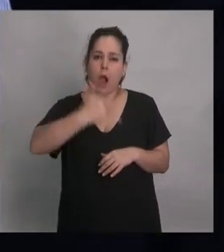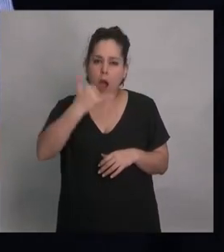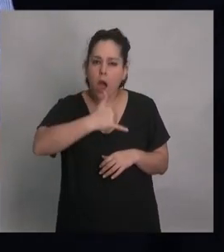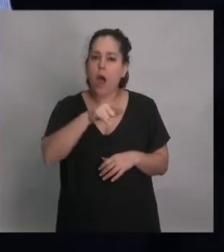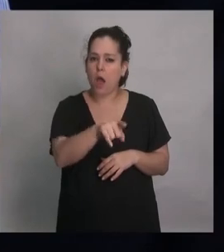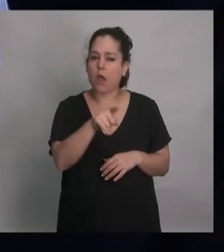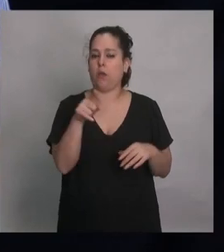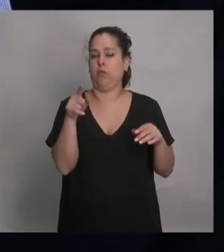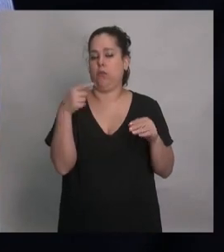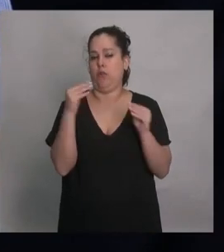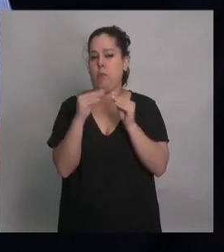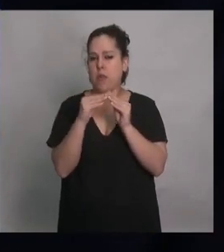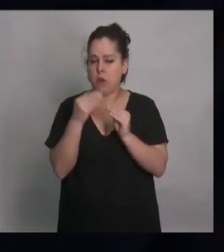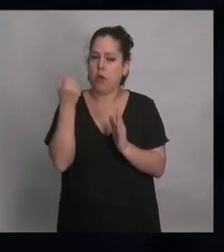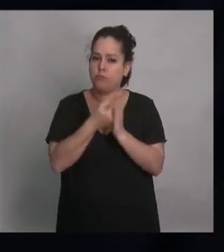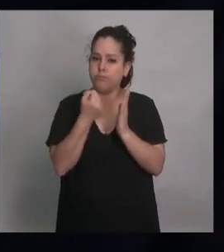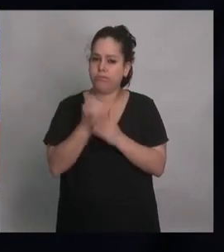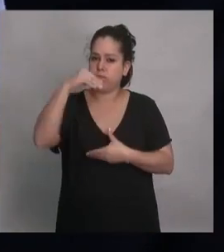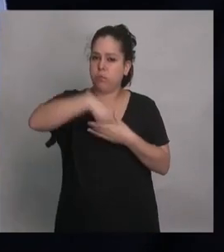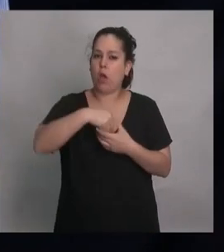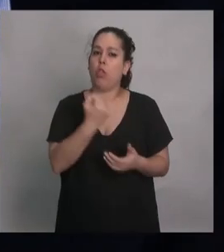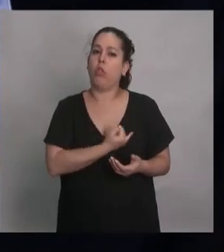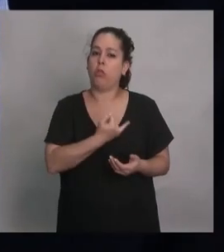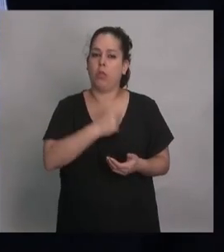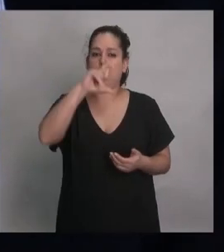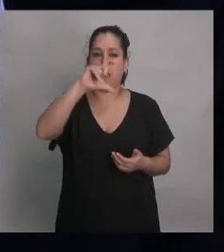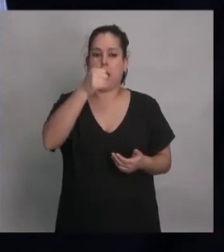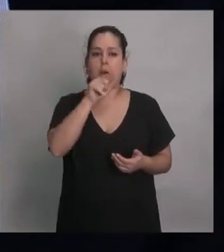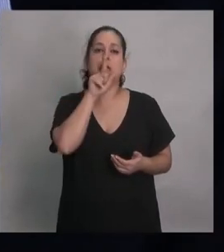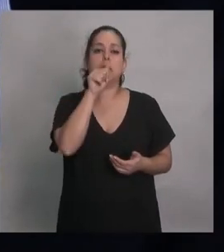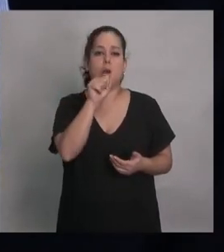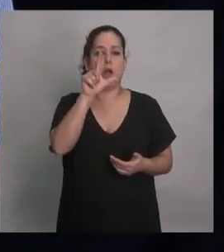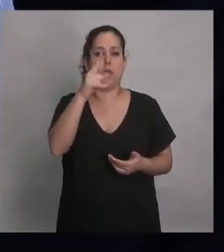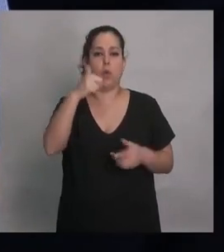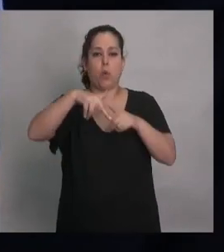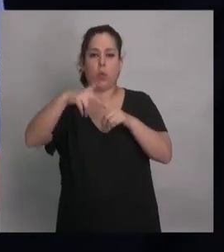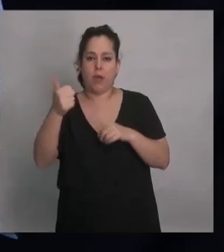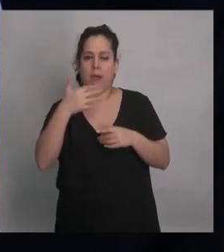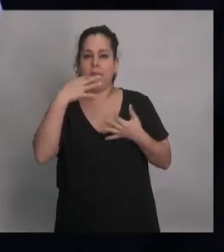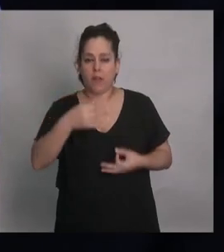compañero milita en Cataluña y es un honor presentarlo en este encuentro.